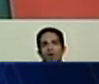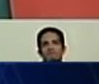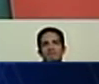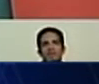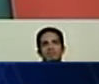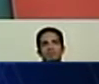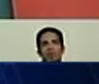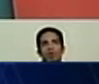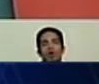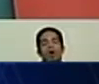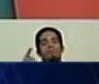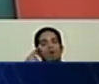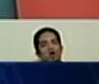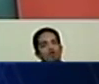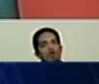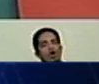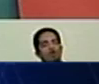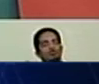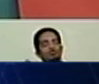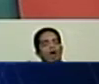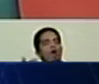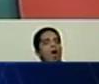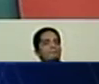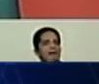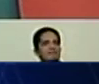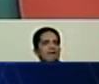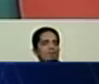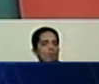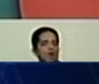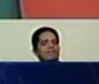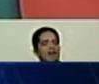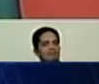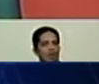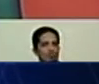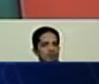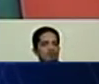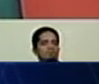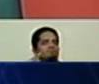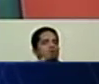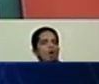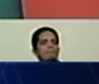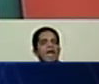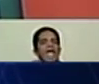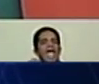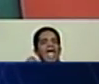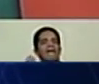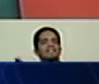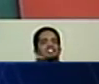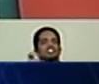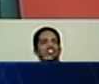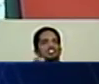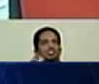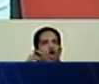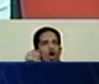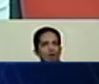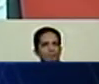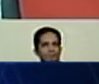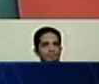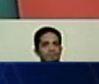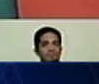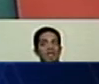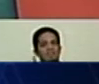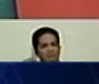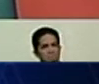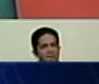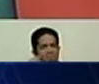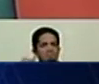por una transnacional estadounidense como lo es la ExxonMobil. Pero este video también es evidencia de una mentira por